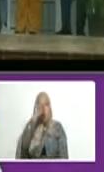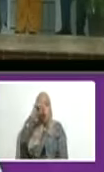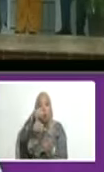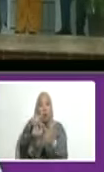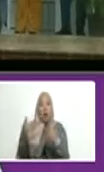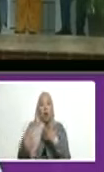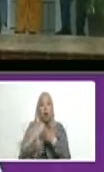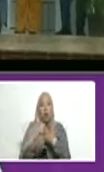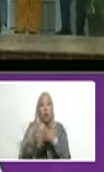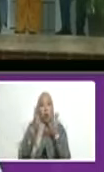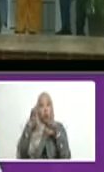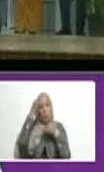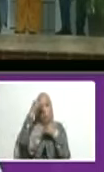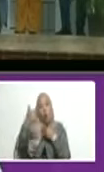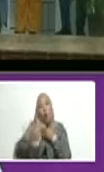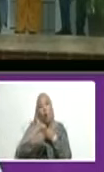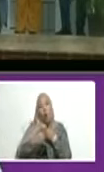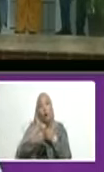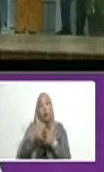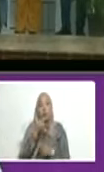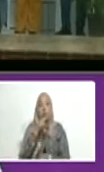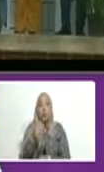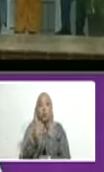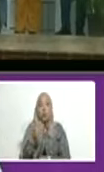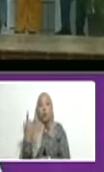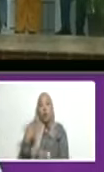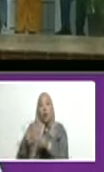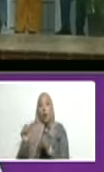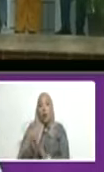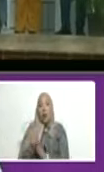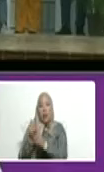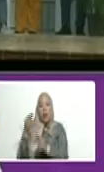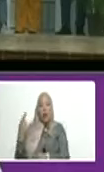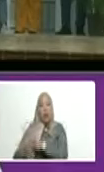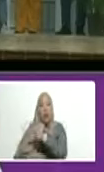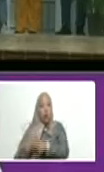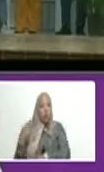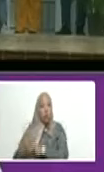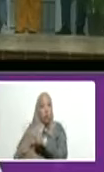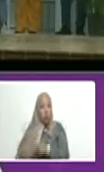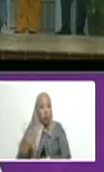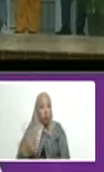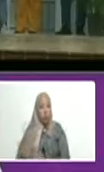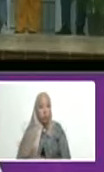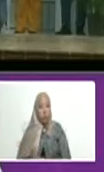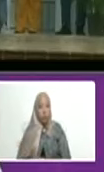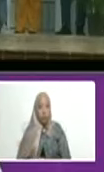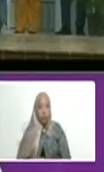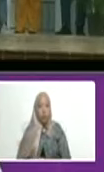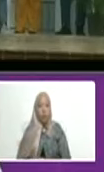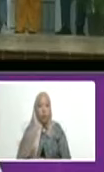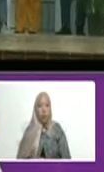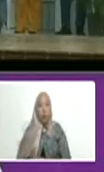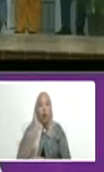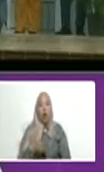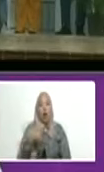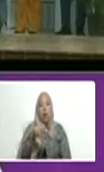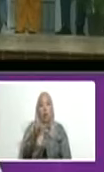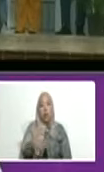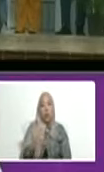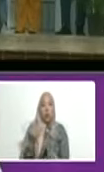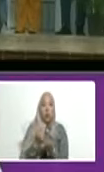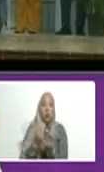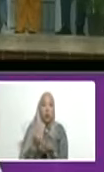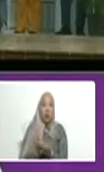de atacarme, atentar contra mí y contra varios líderes de la revolución. Los desarticulamos, están